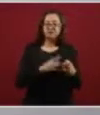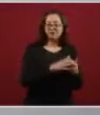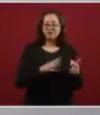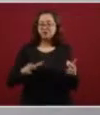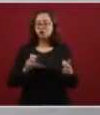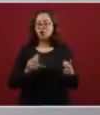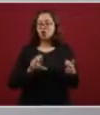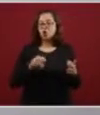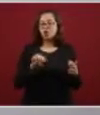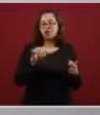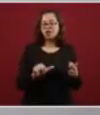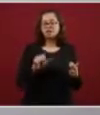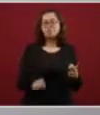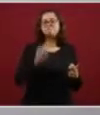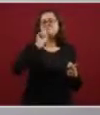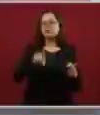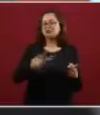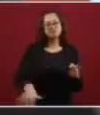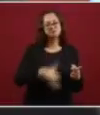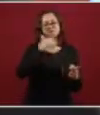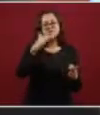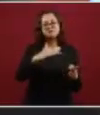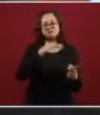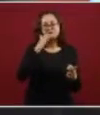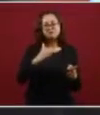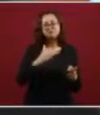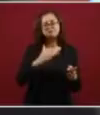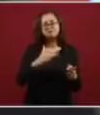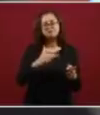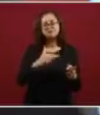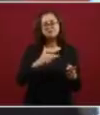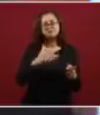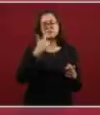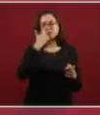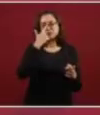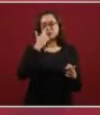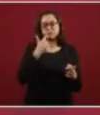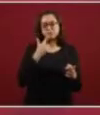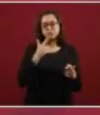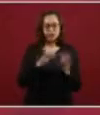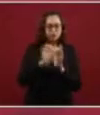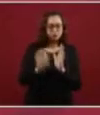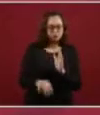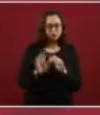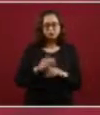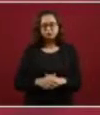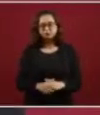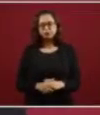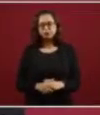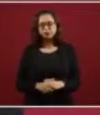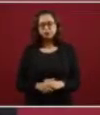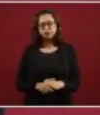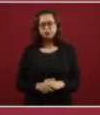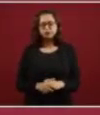lo mismo, la corrupción. Y pongo algunos datos. En